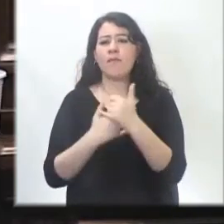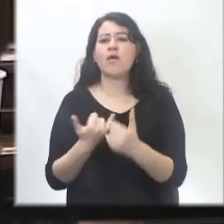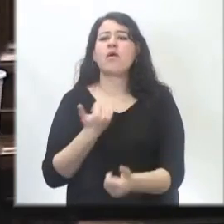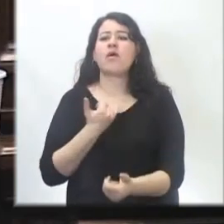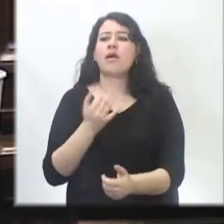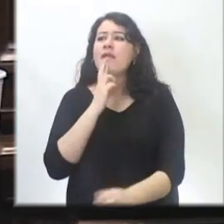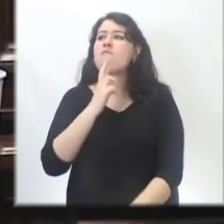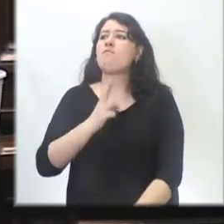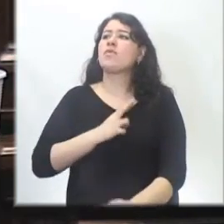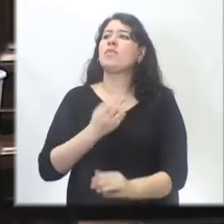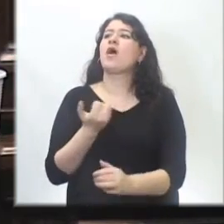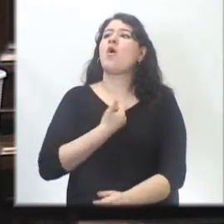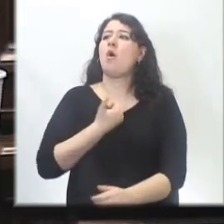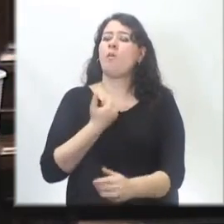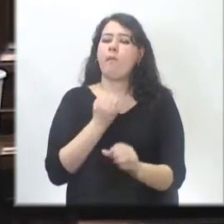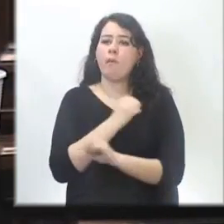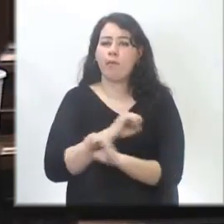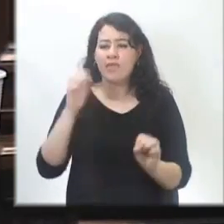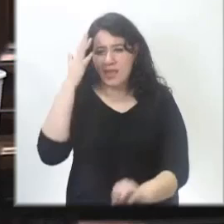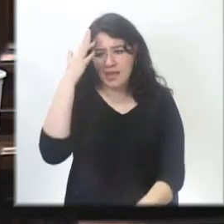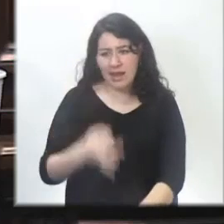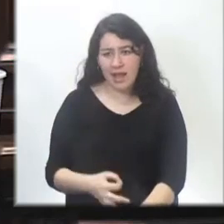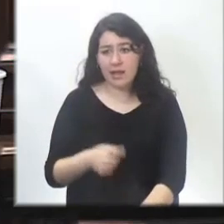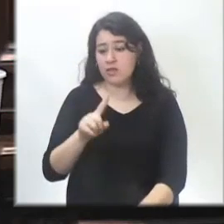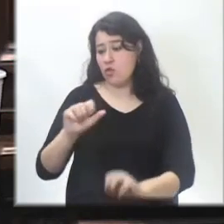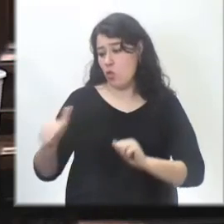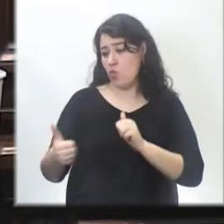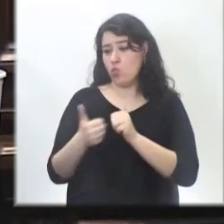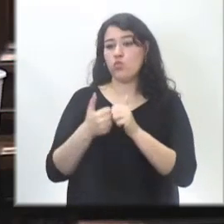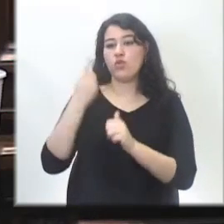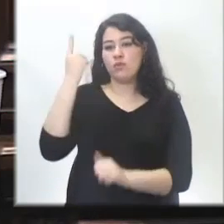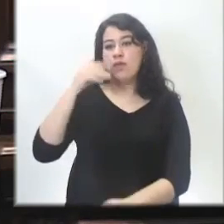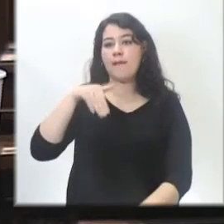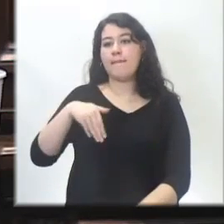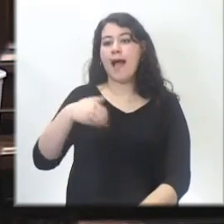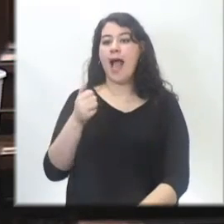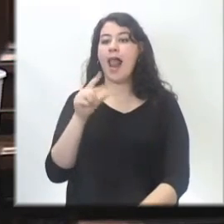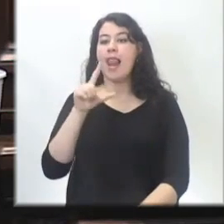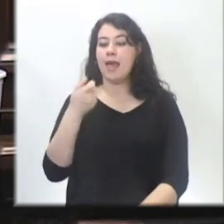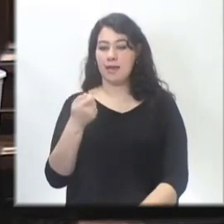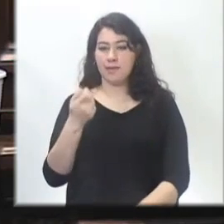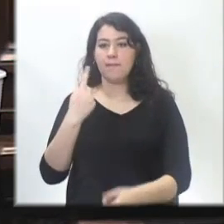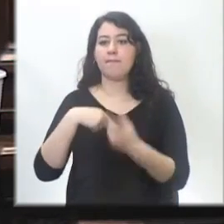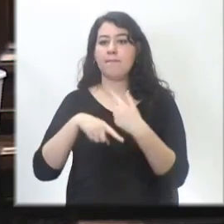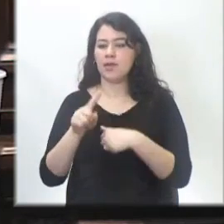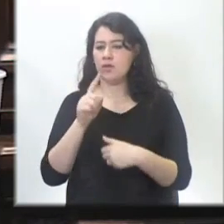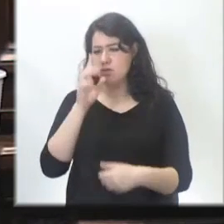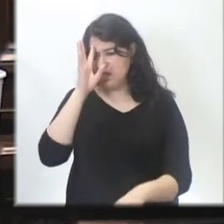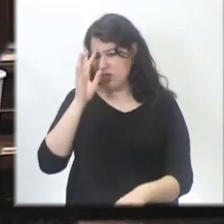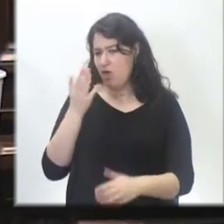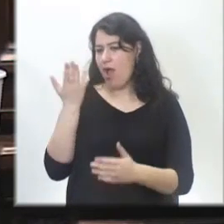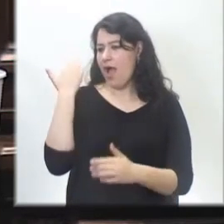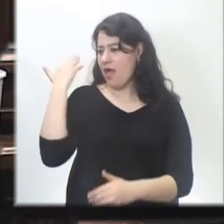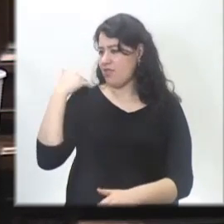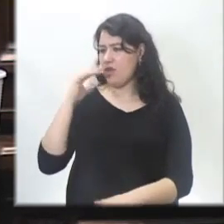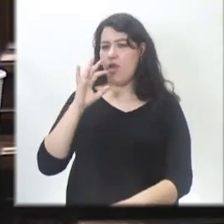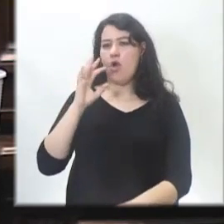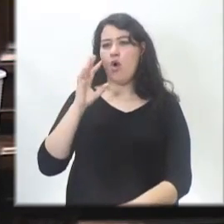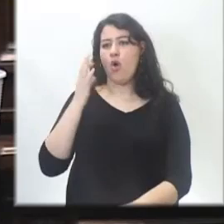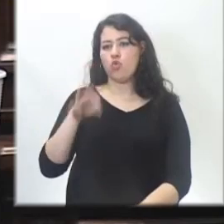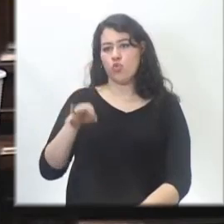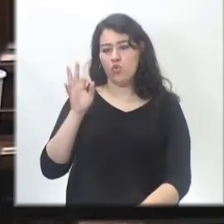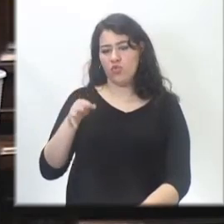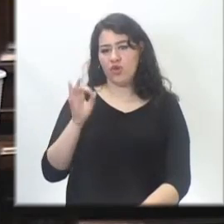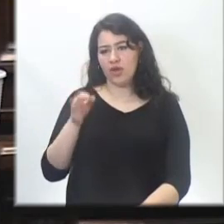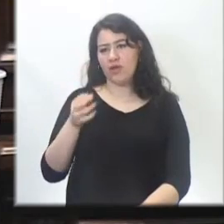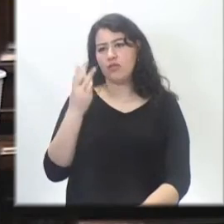dan? Este pedido de informe lo hicimos con el diputado Malán. Si mal no recuerdo, lo hicimos en octubre del 2020.